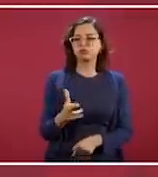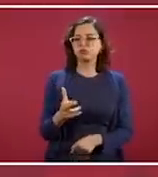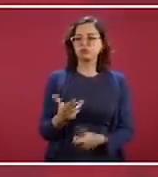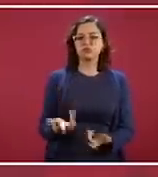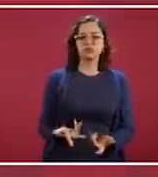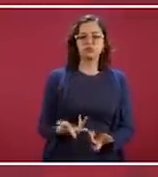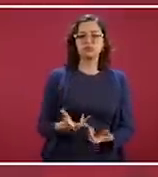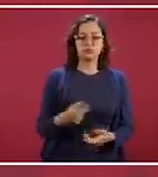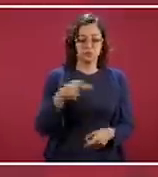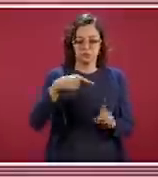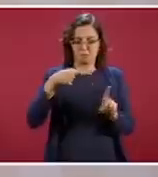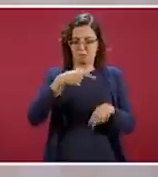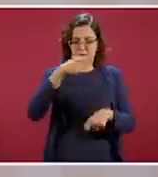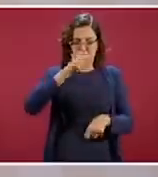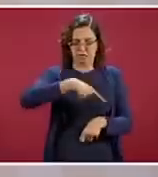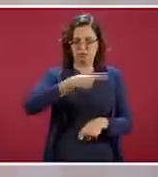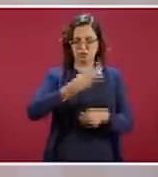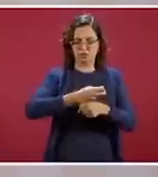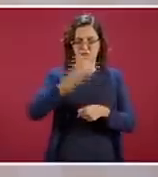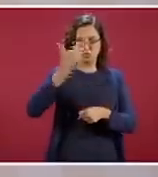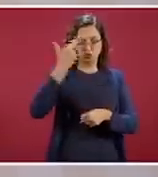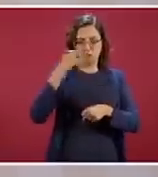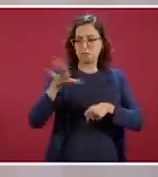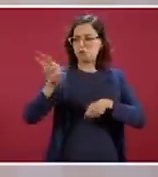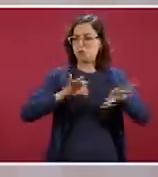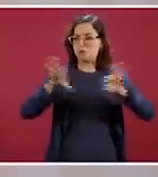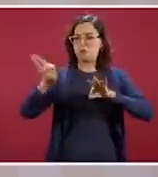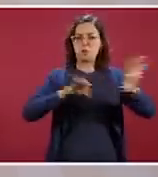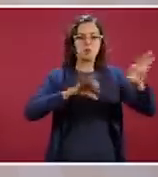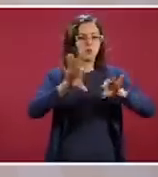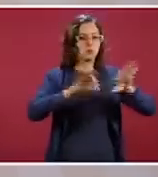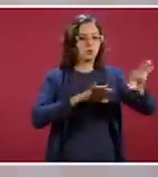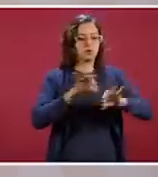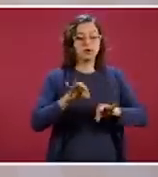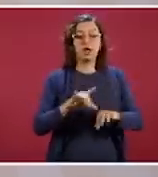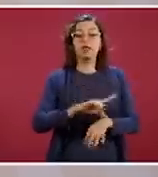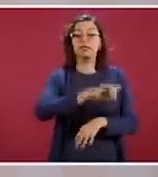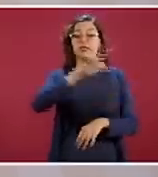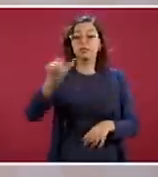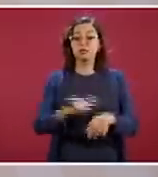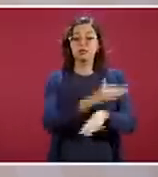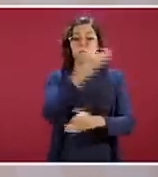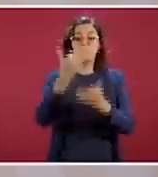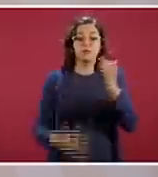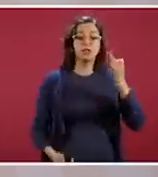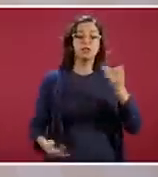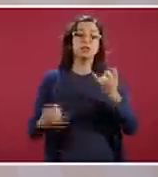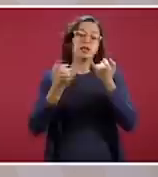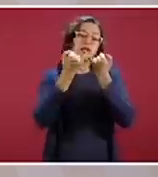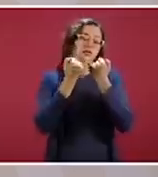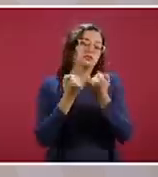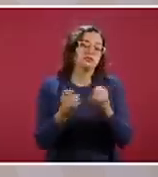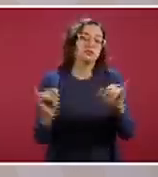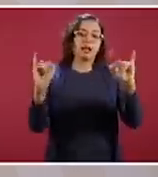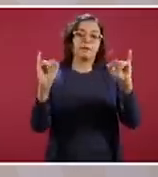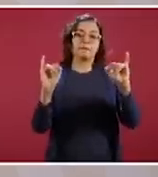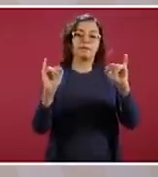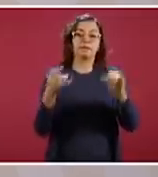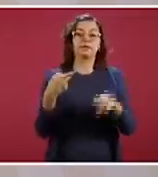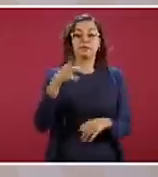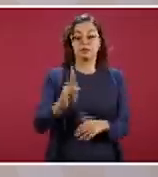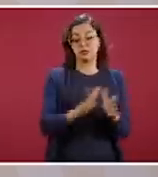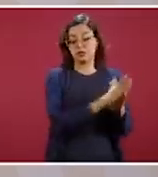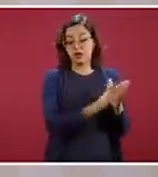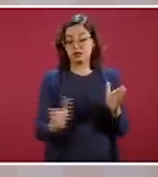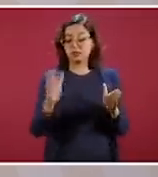300 años así. Luego se logra la independencia, pero en todo el siglo